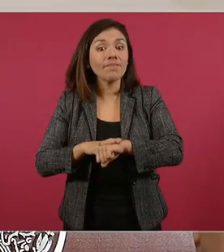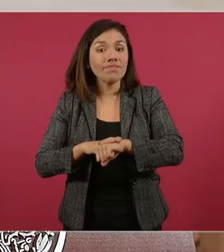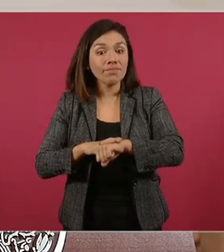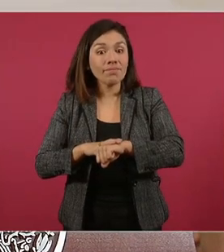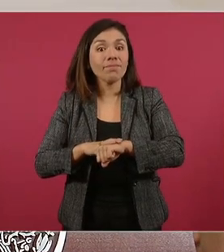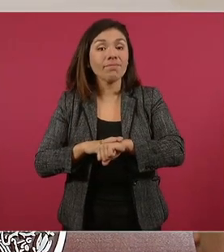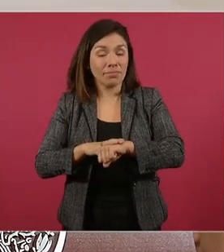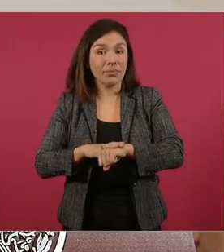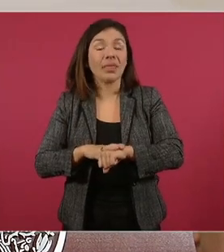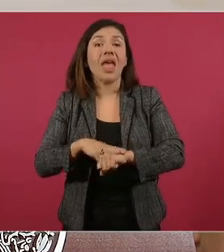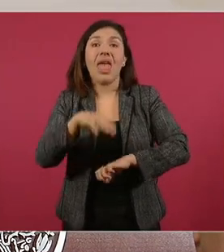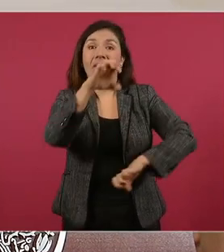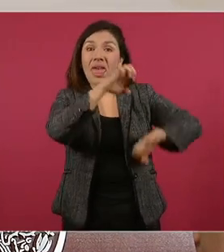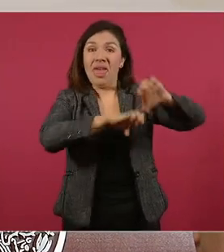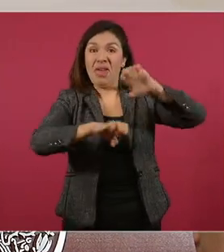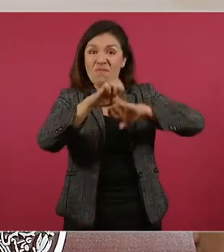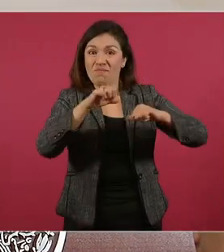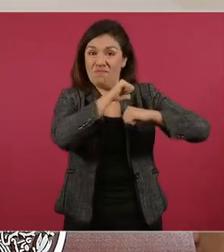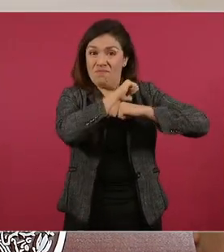que los embajadores